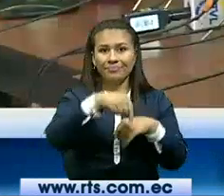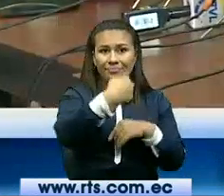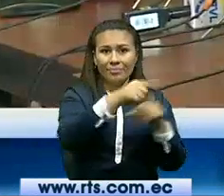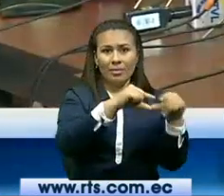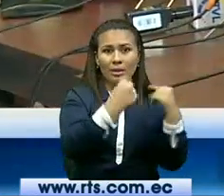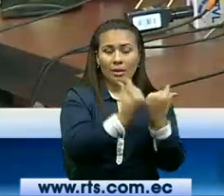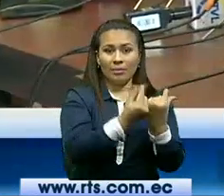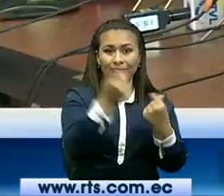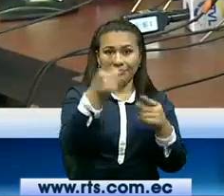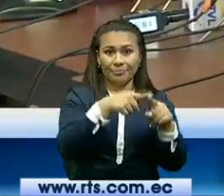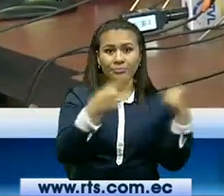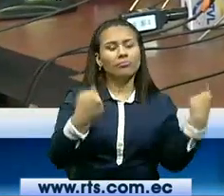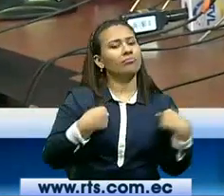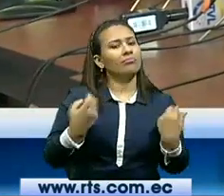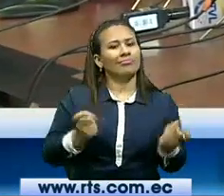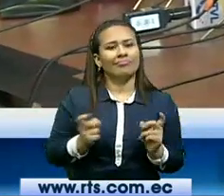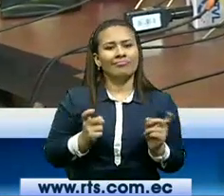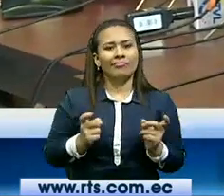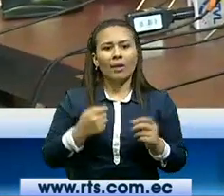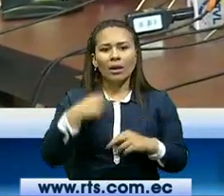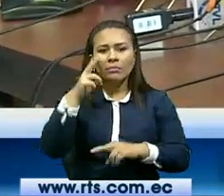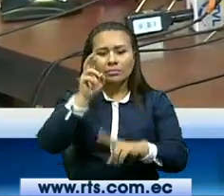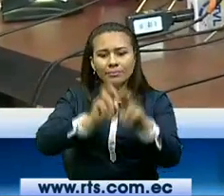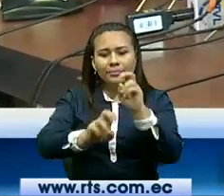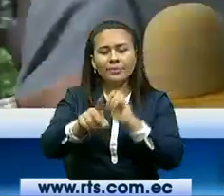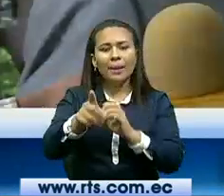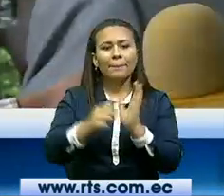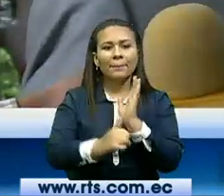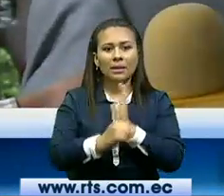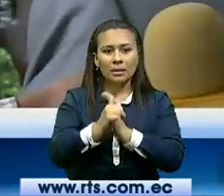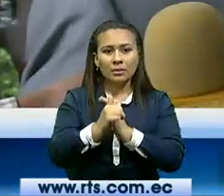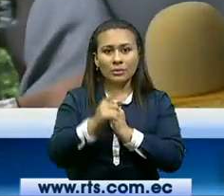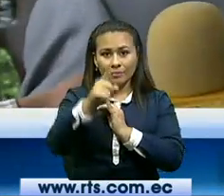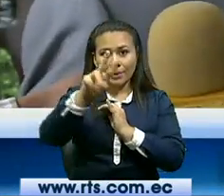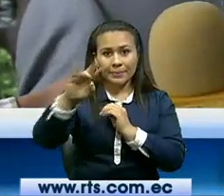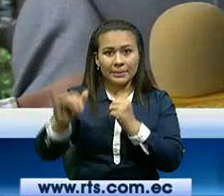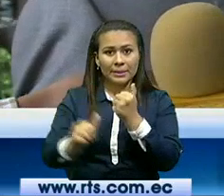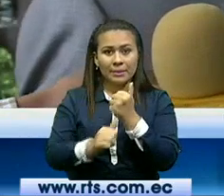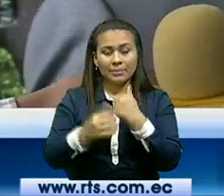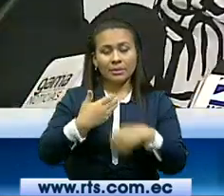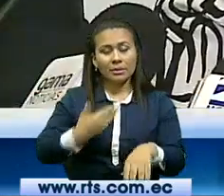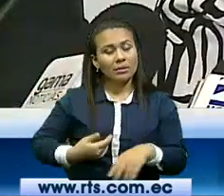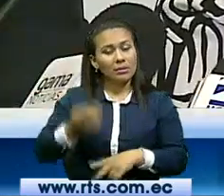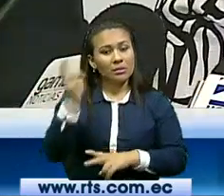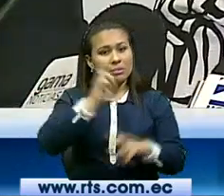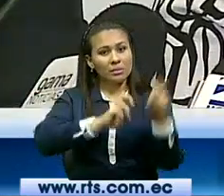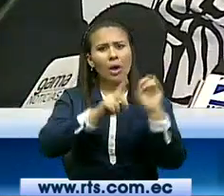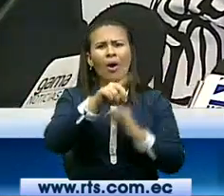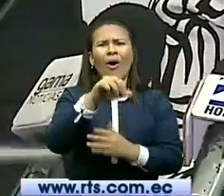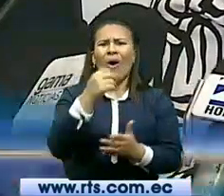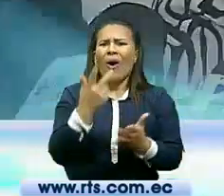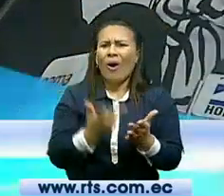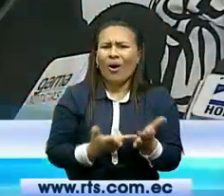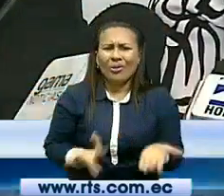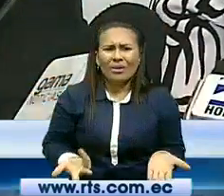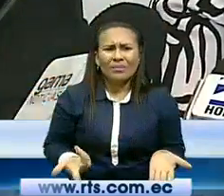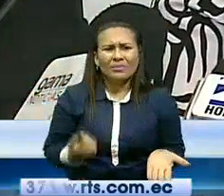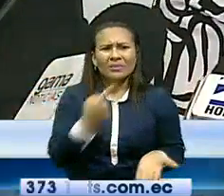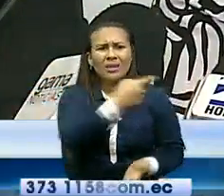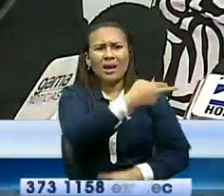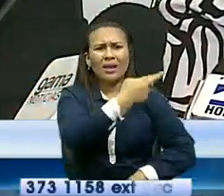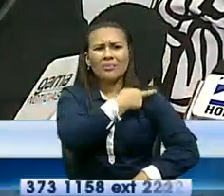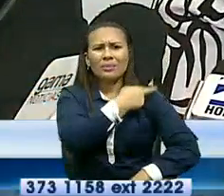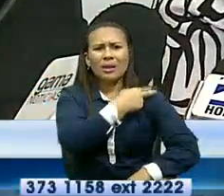hacen anuncios de fiscalización a los anteriores ministros y aquí incluyen al vicepresidente de la República. Nuevamente hay una